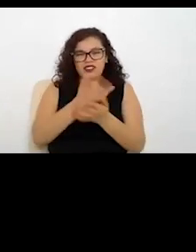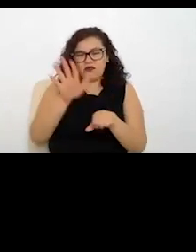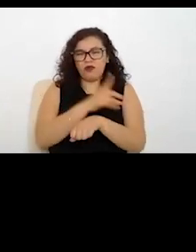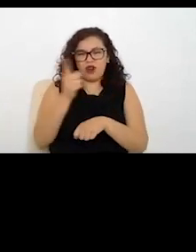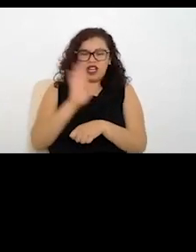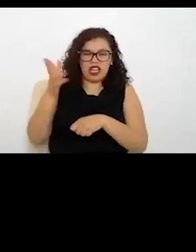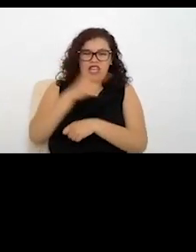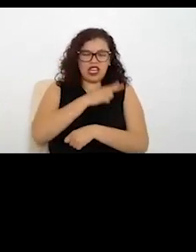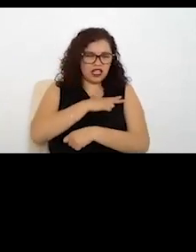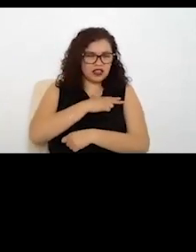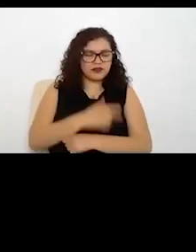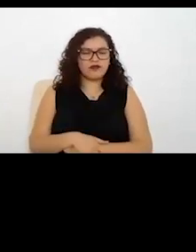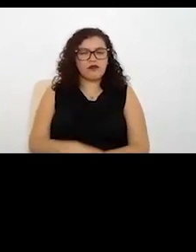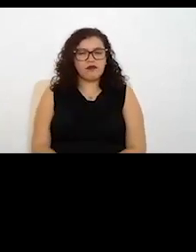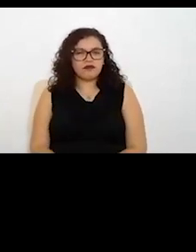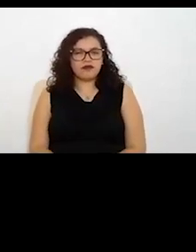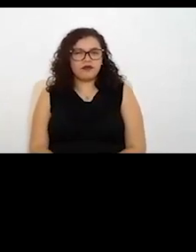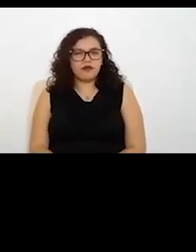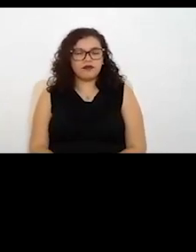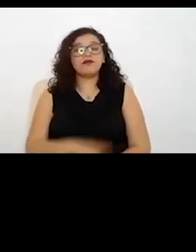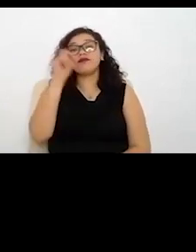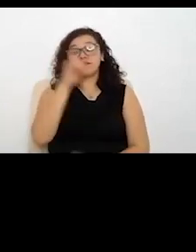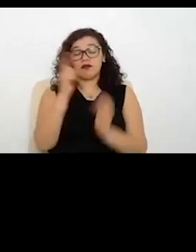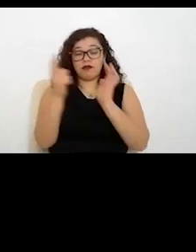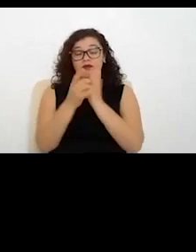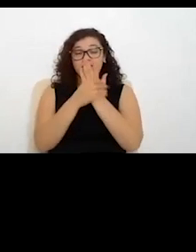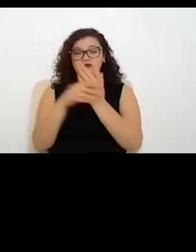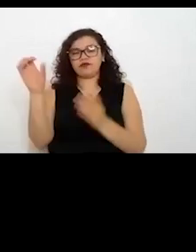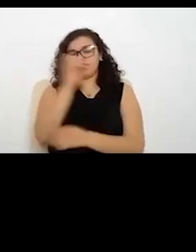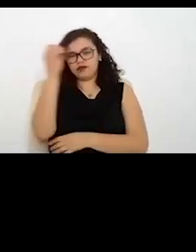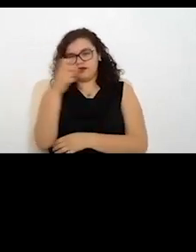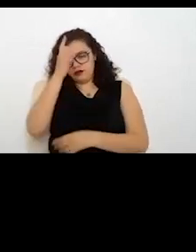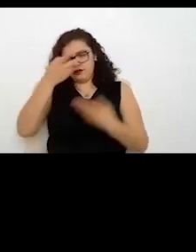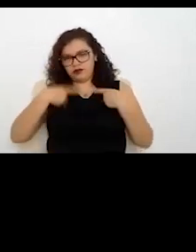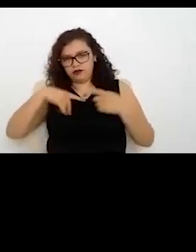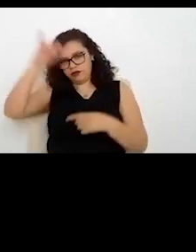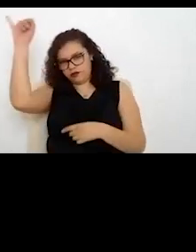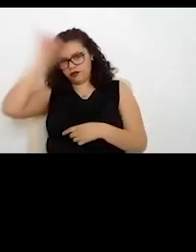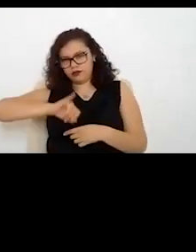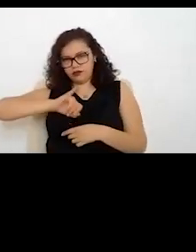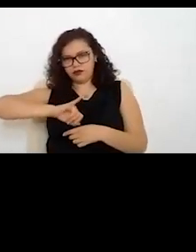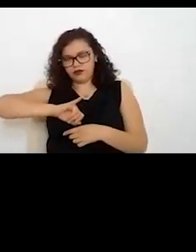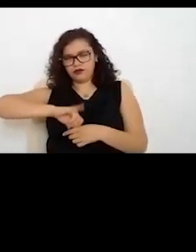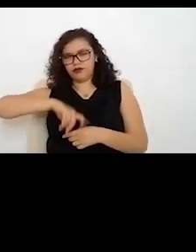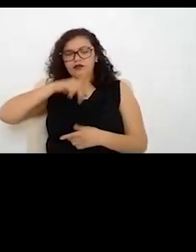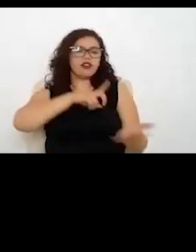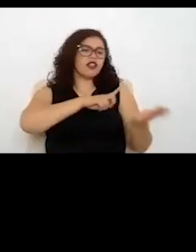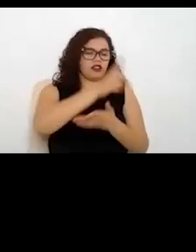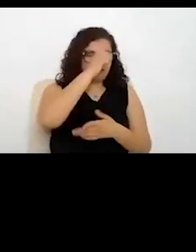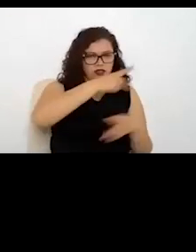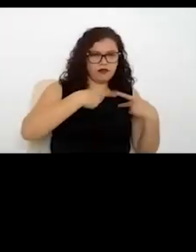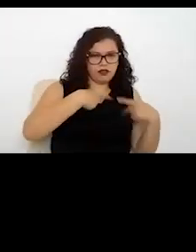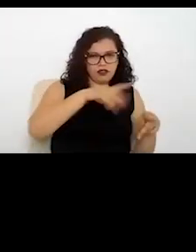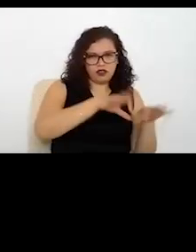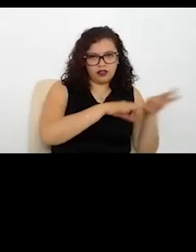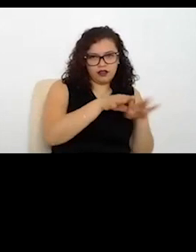también la ley establece la obligación para los patrones y un derecho para los trabajadores